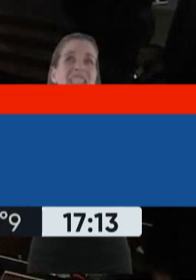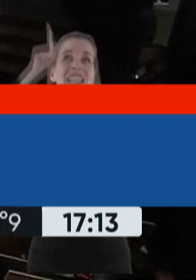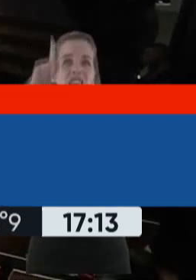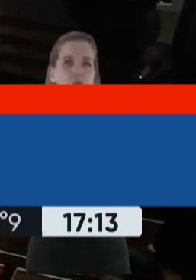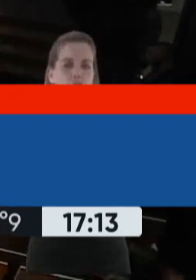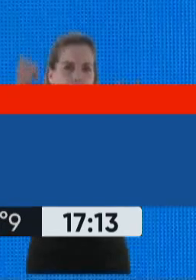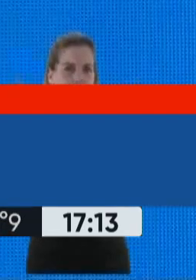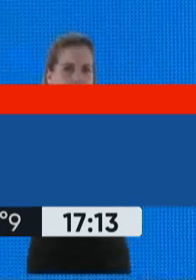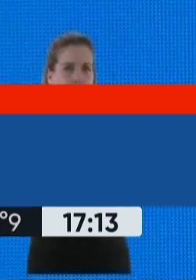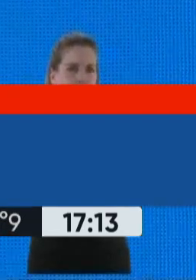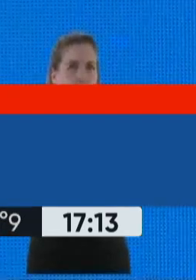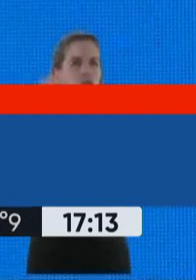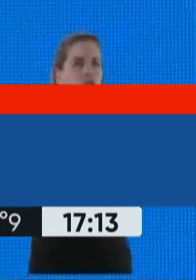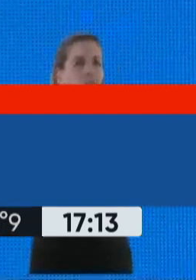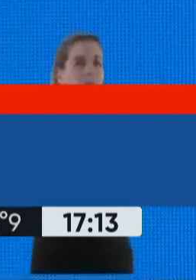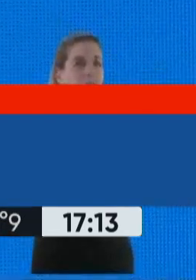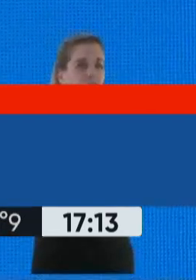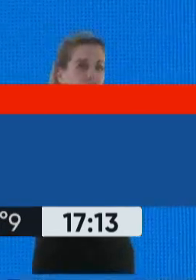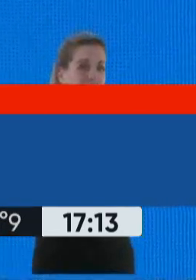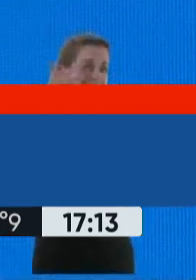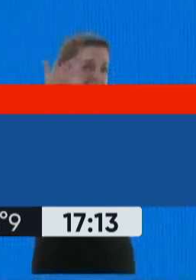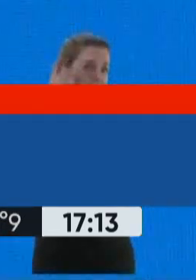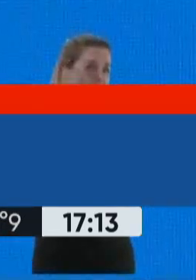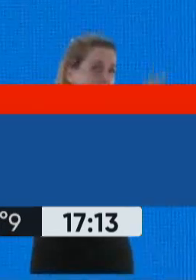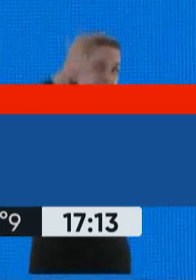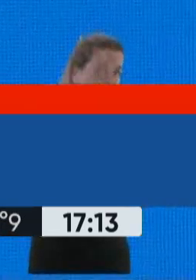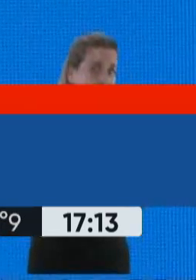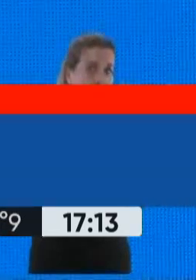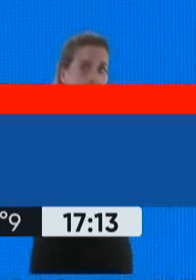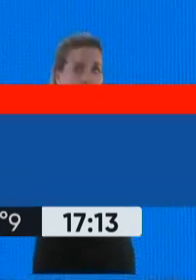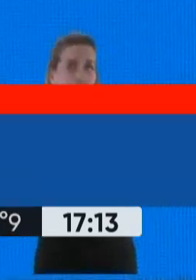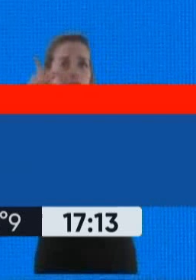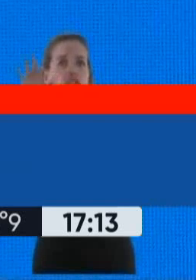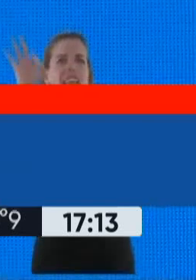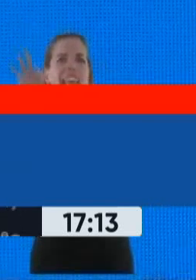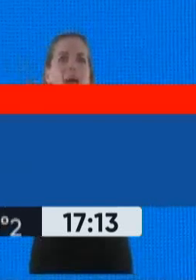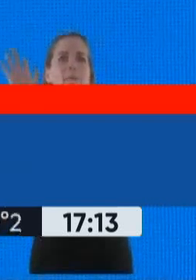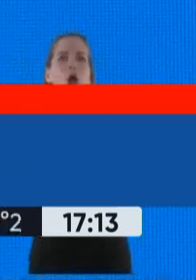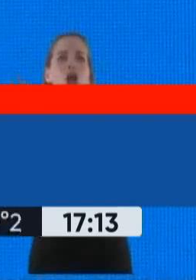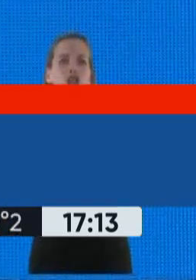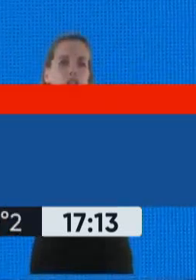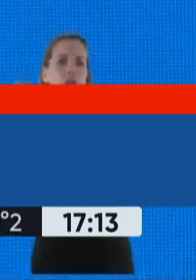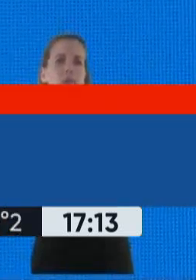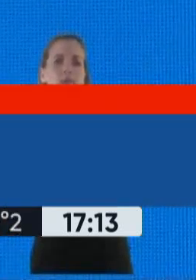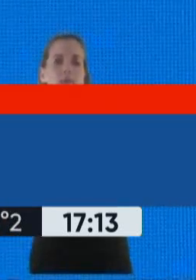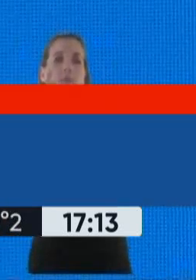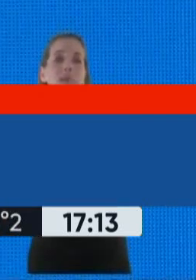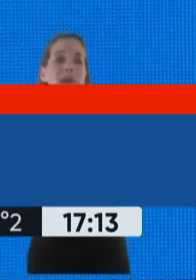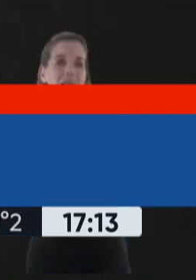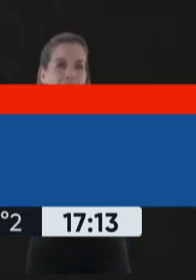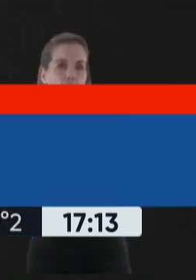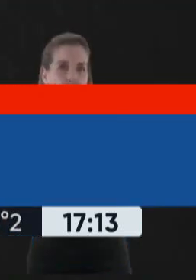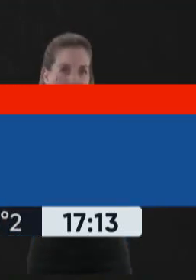Tenemos a casi el 80% de los mayores de 18 años que por lo menos recibieron una dosis. Nuestros adultos mayores ya prácticamente